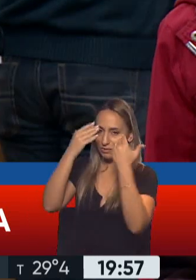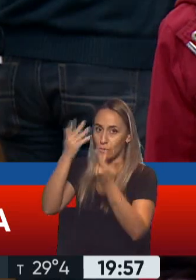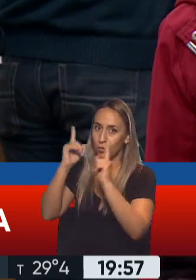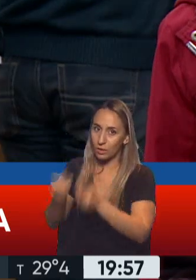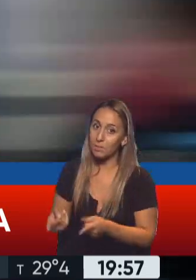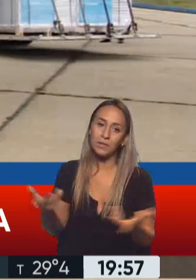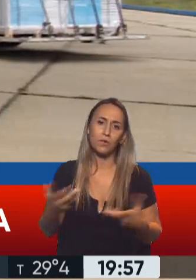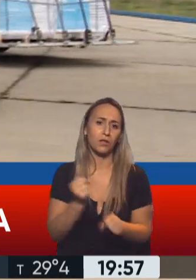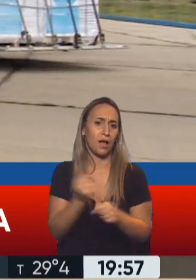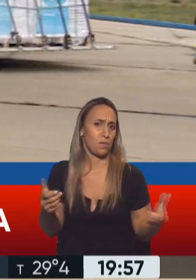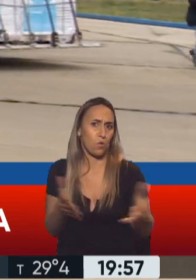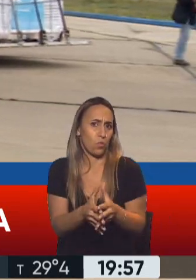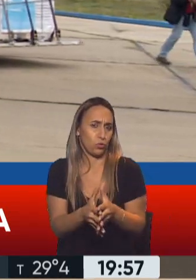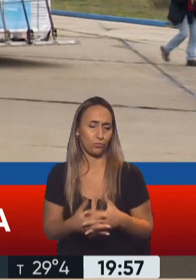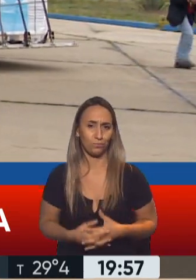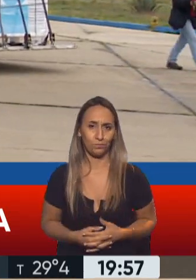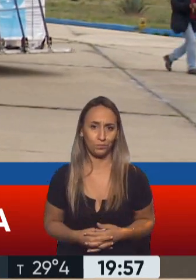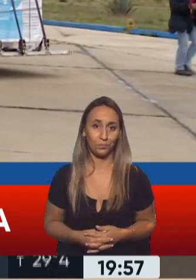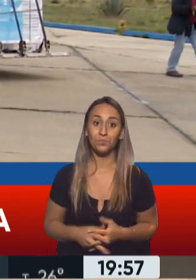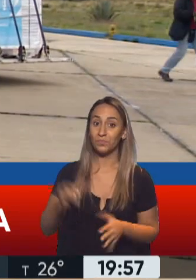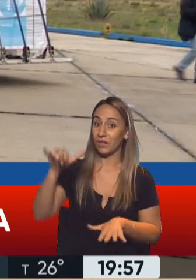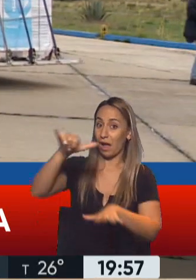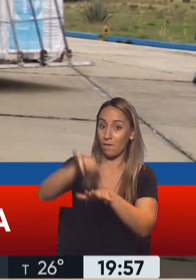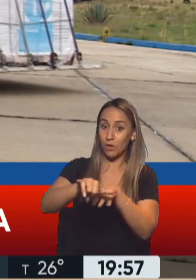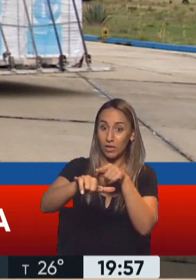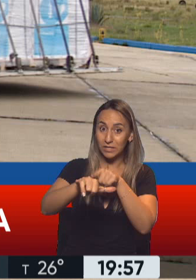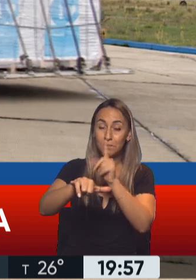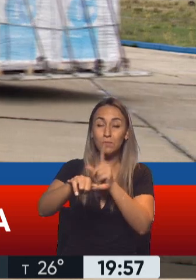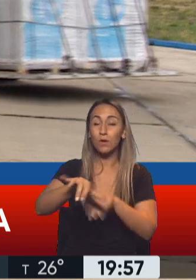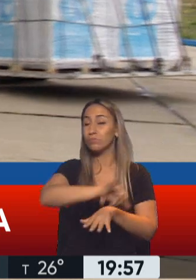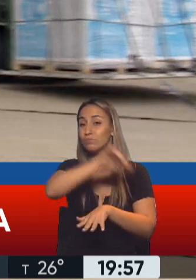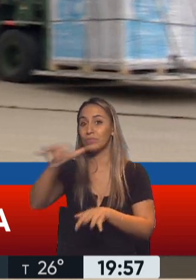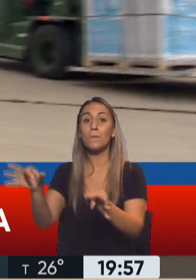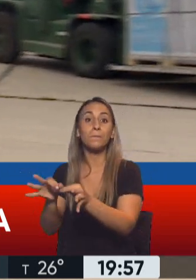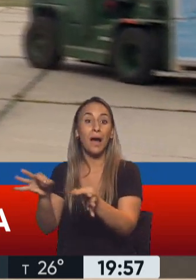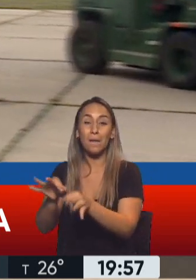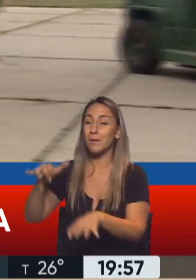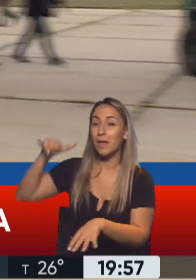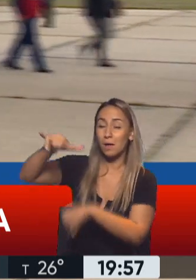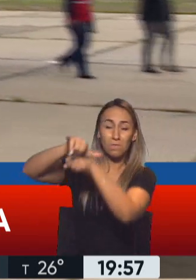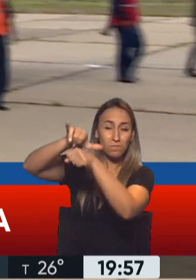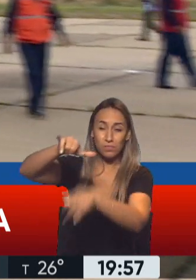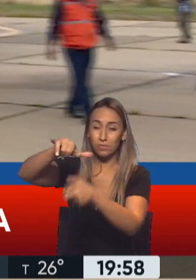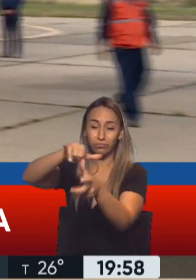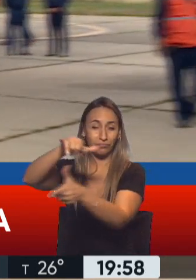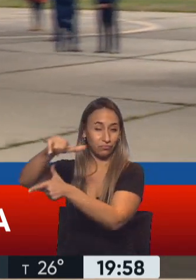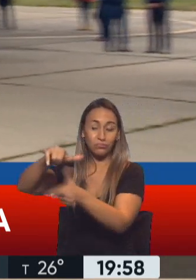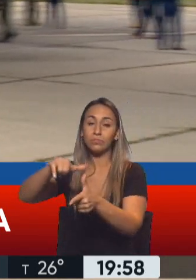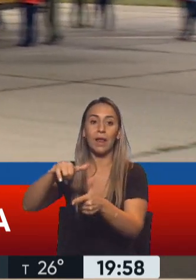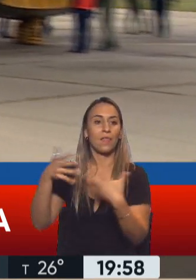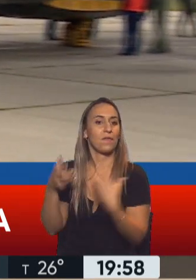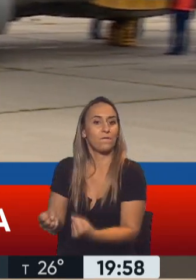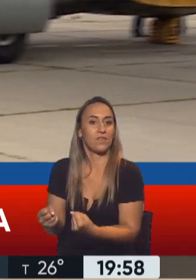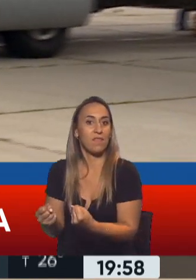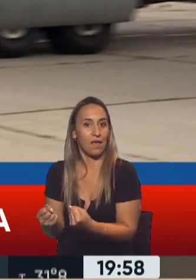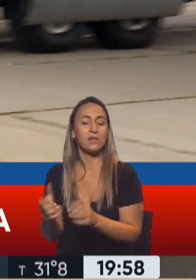trabajo conjunto. Este es uno de los Hércules que estuvo combatiendo en Malvinas para defender la soberanía nacional territorial, pero